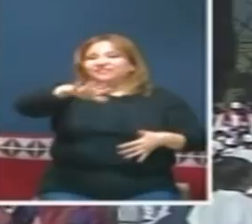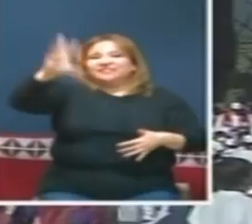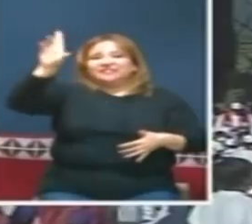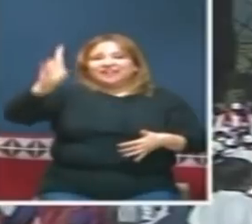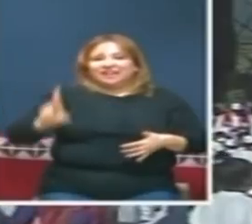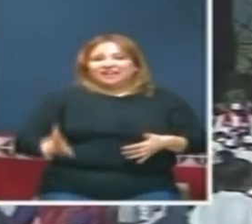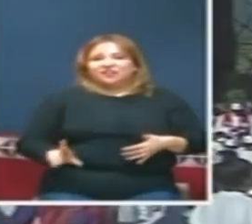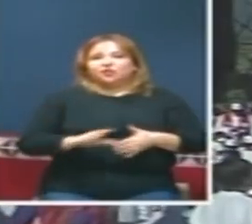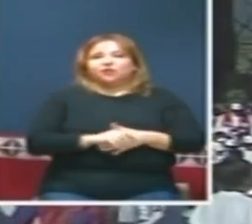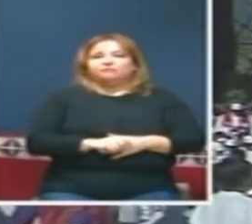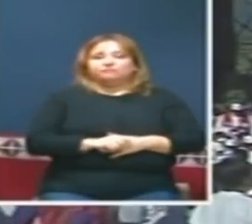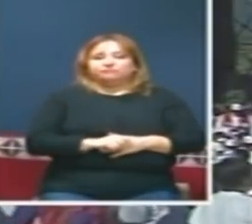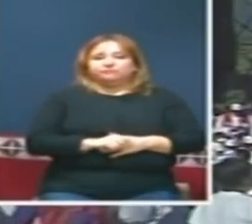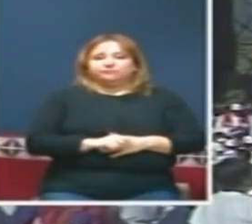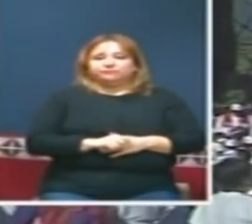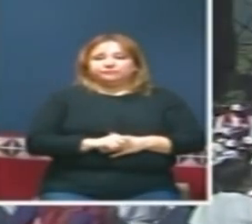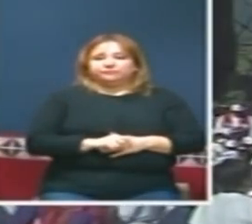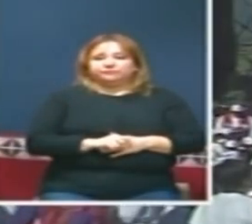provincia.